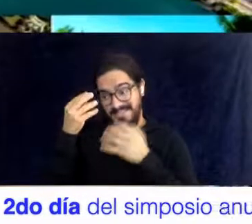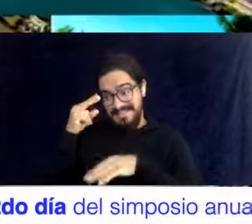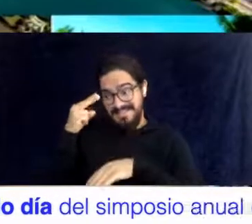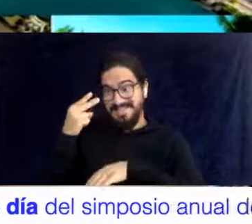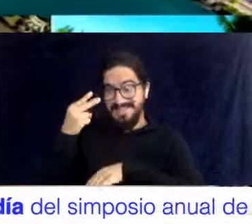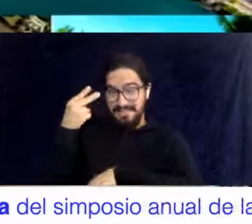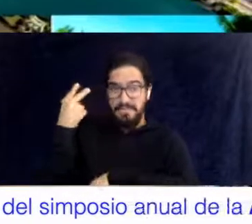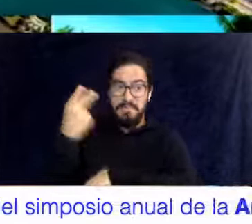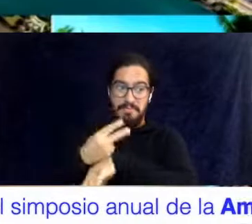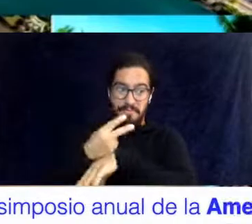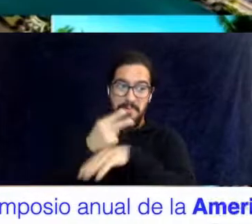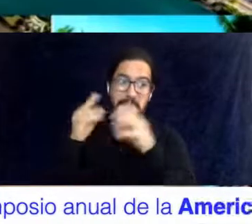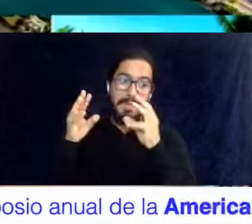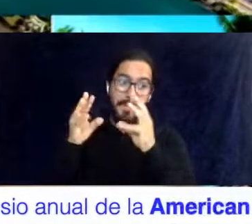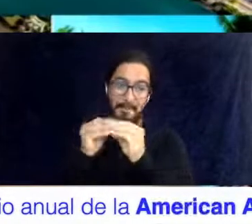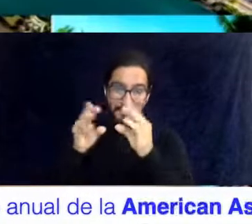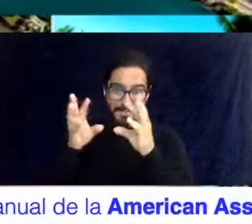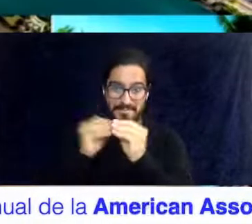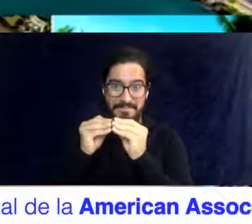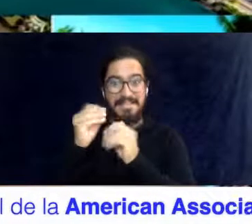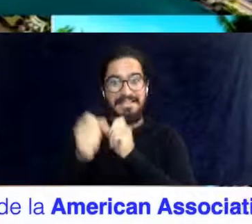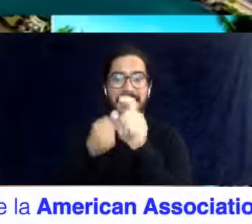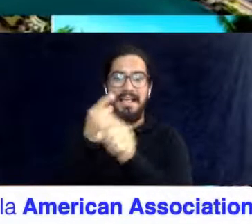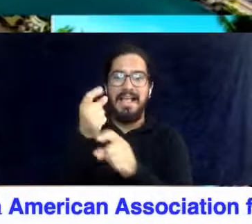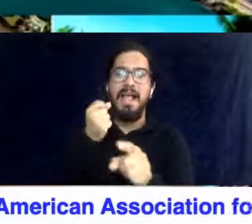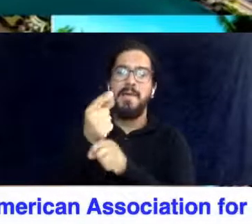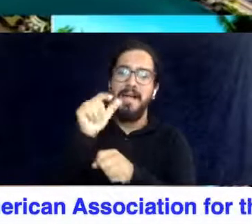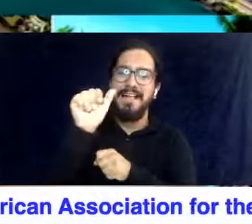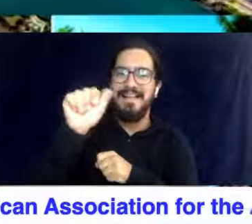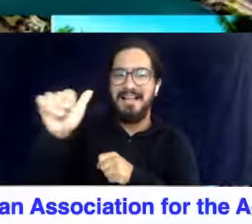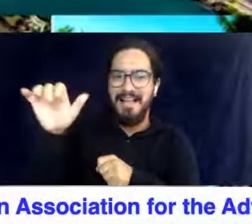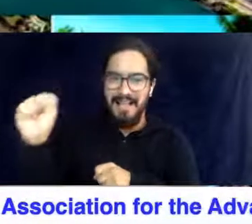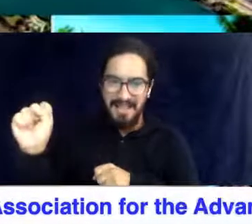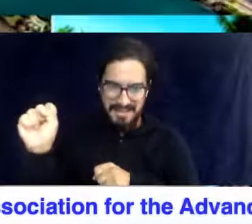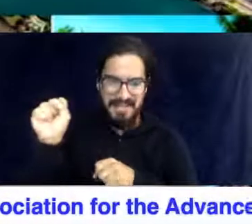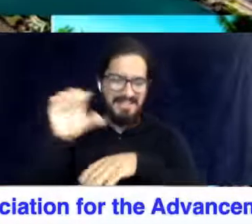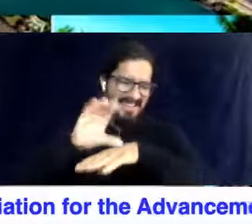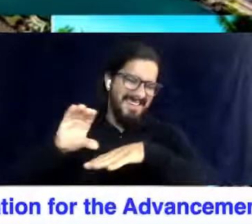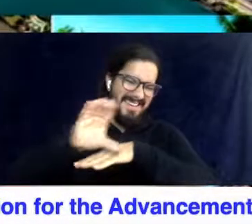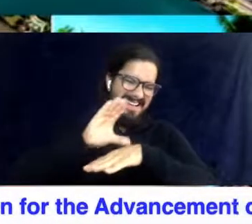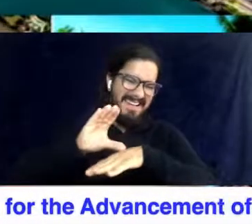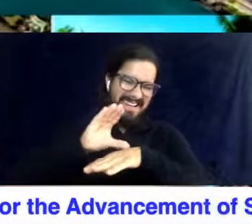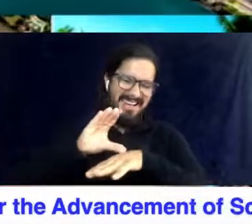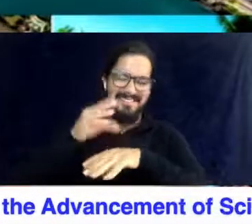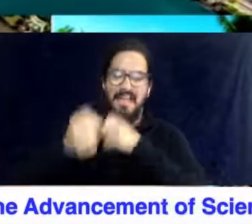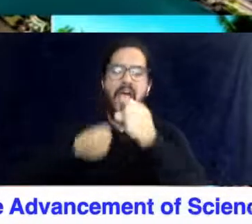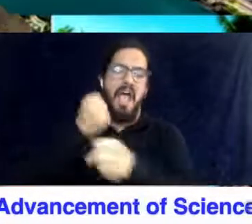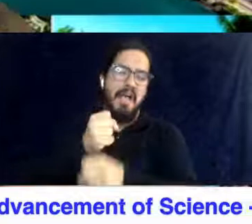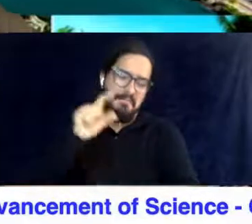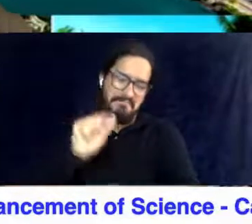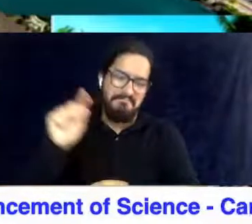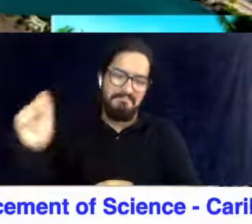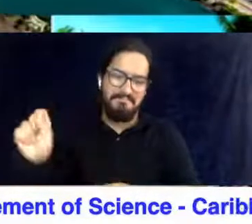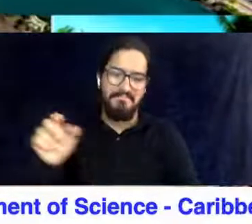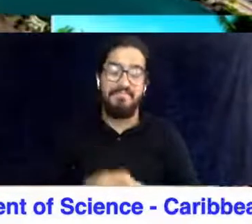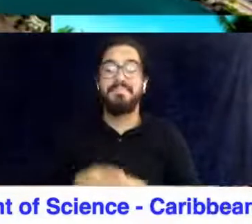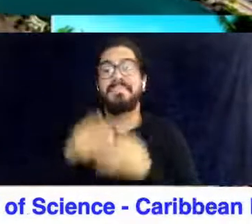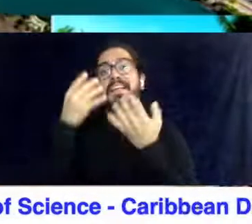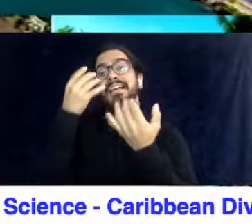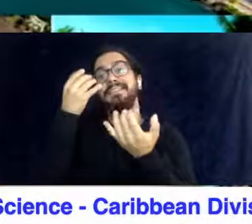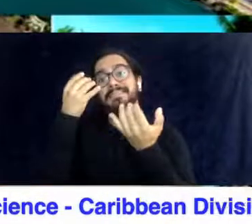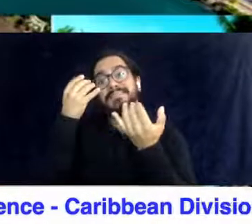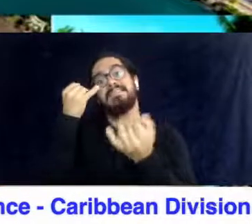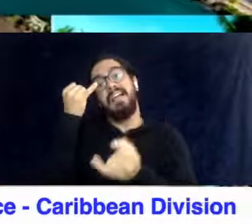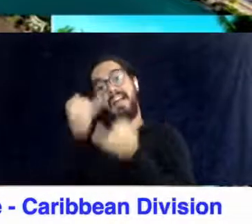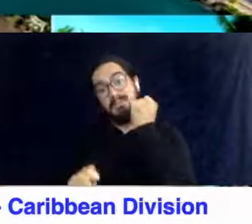meeting anual de la AAAS División del Caribe de 2020. Esta última parte se la dedicamos a los estudiantes